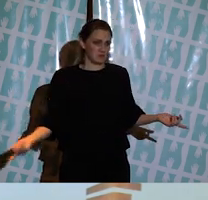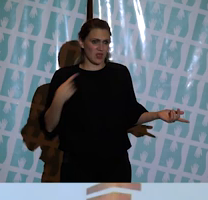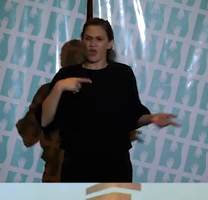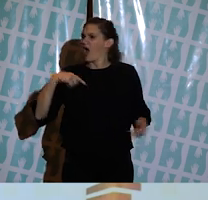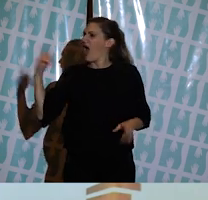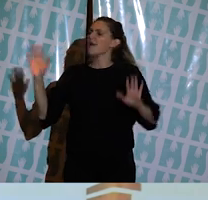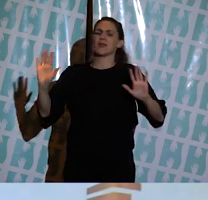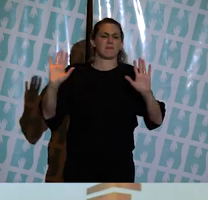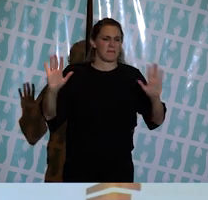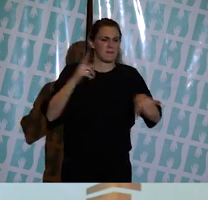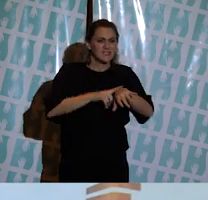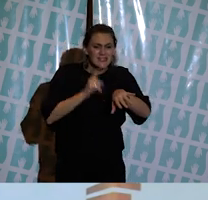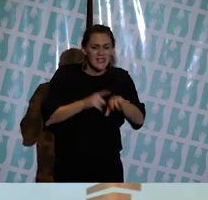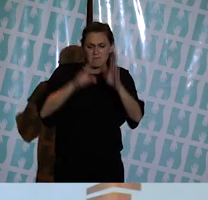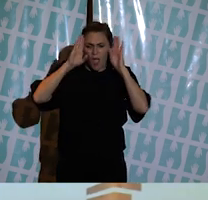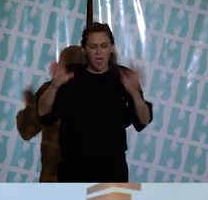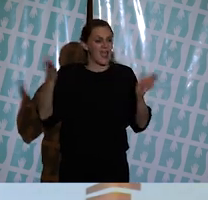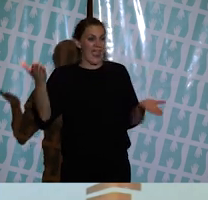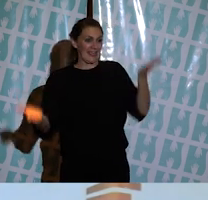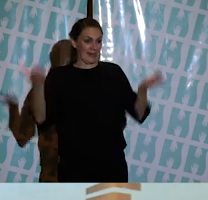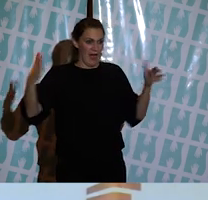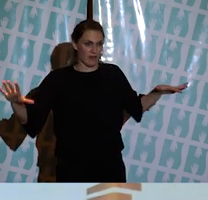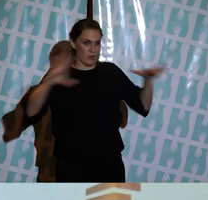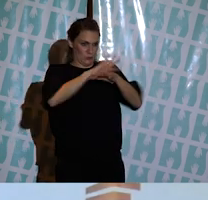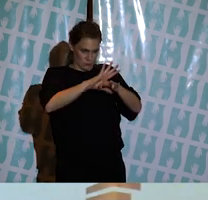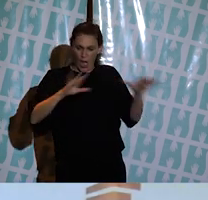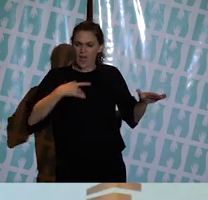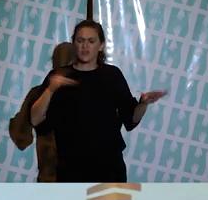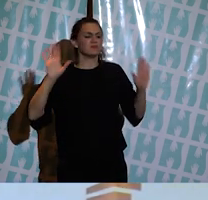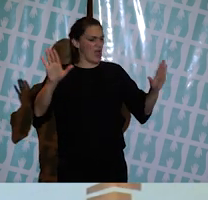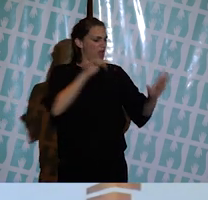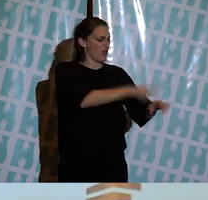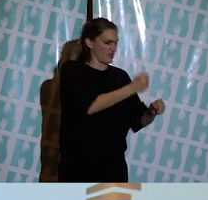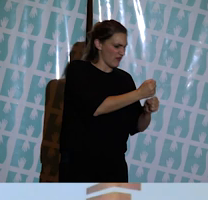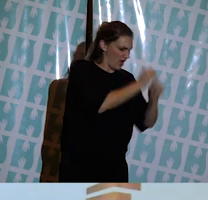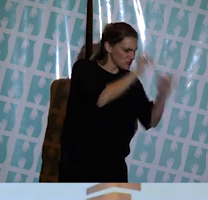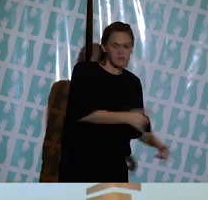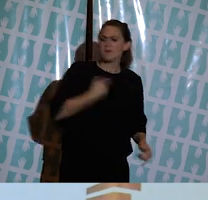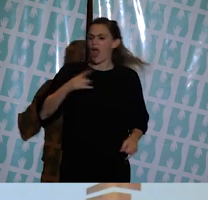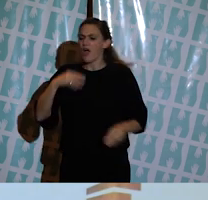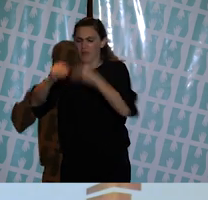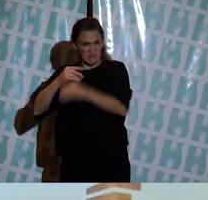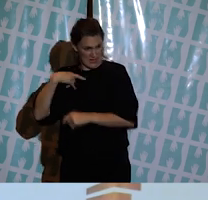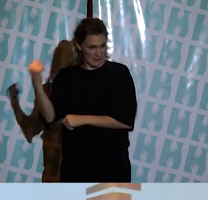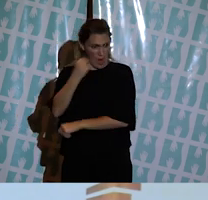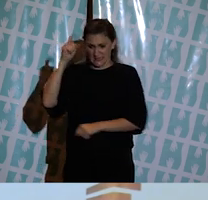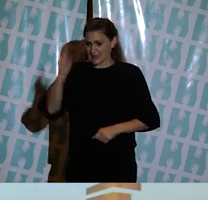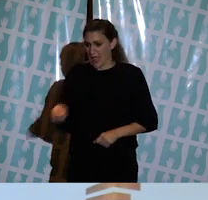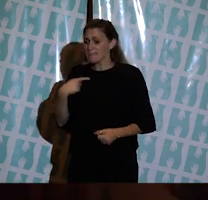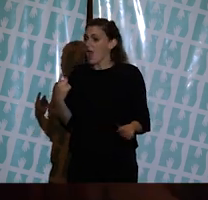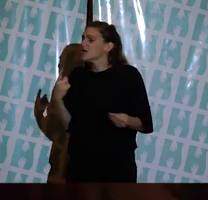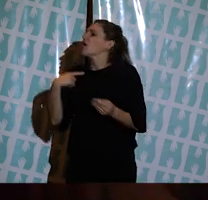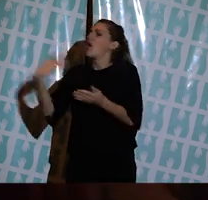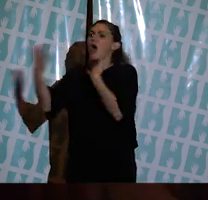para decir, che, nos ponemos de acuerdo, que no haya alcohol en nuestra casa, por lo menos esa batalla. Ya se va restringiendo. Creo que una